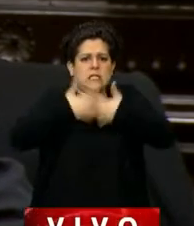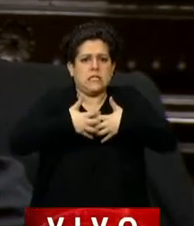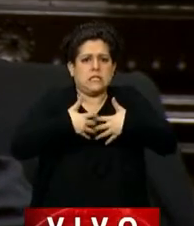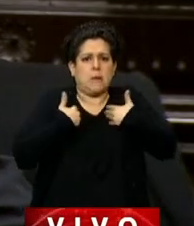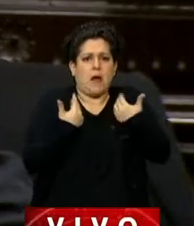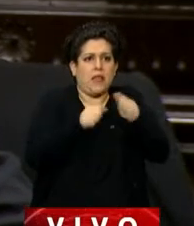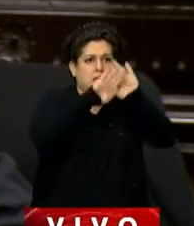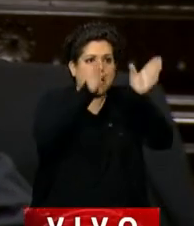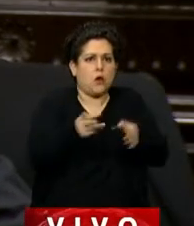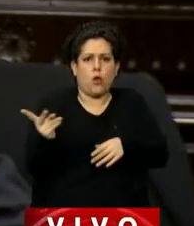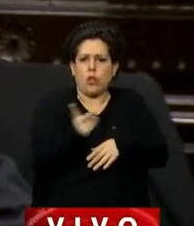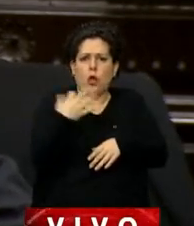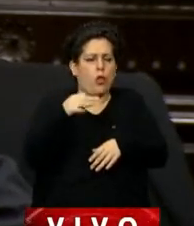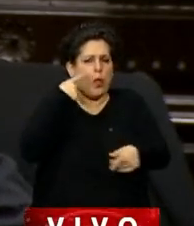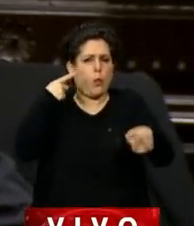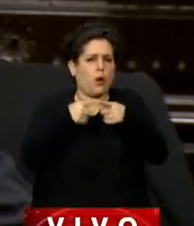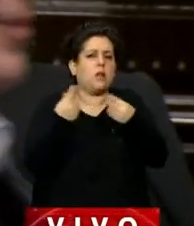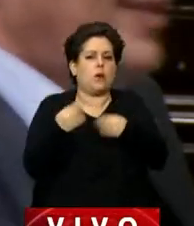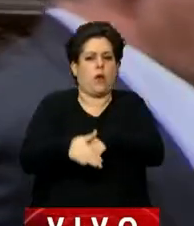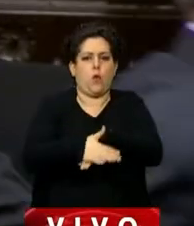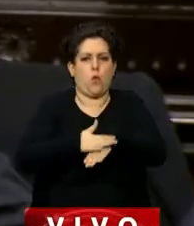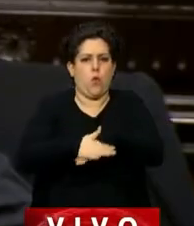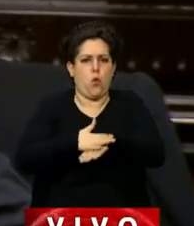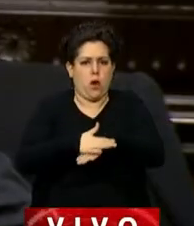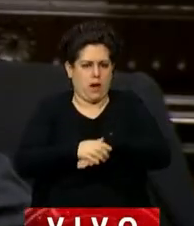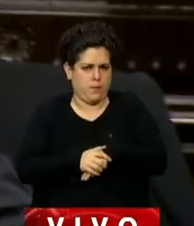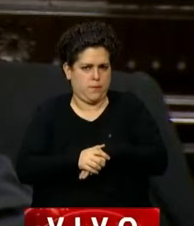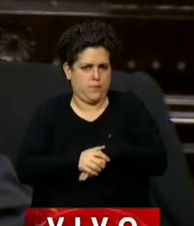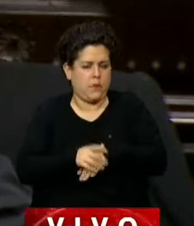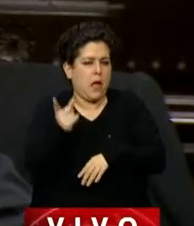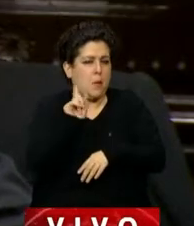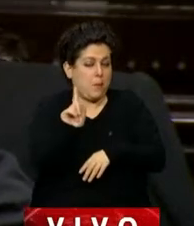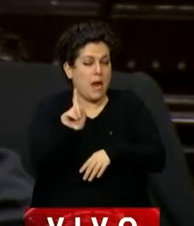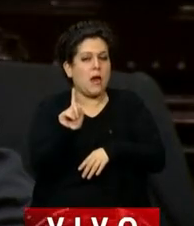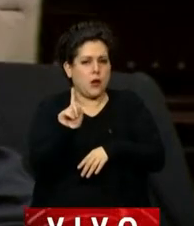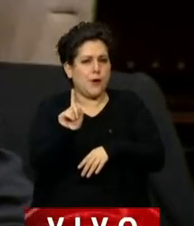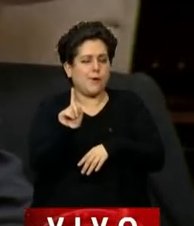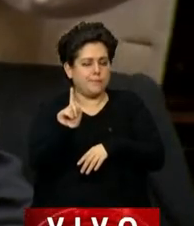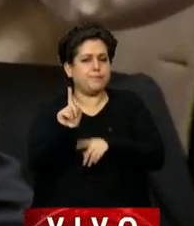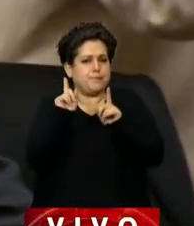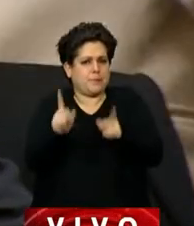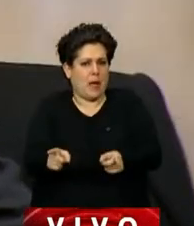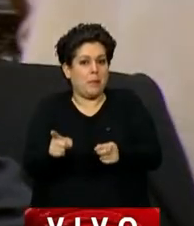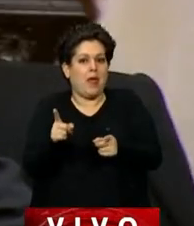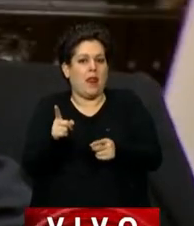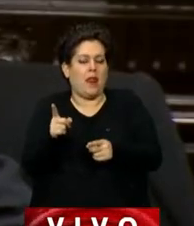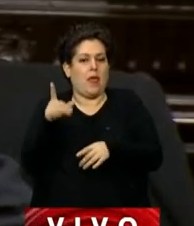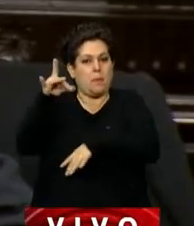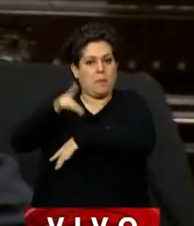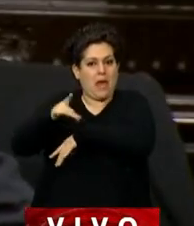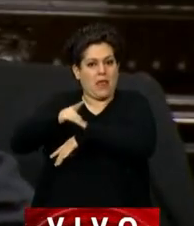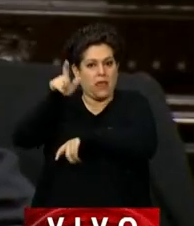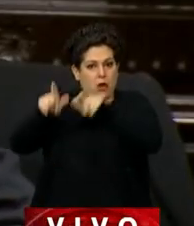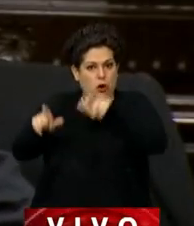de salud tratar de curar, pero no es menos cierto que también la función del